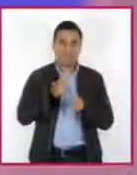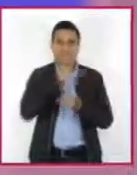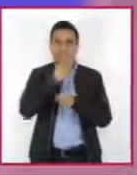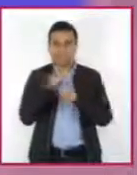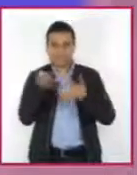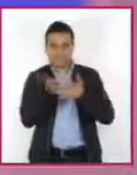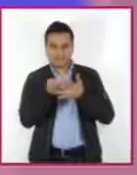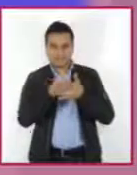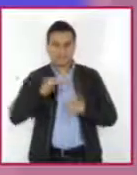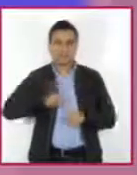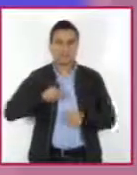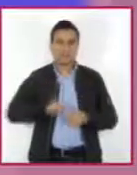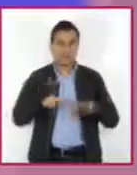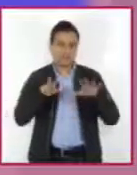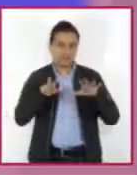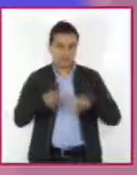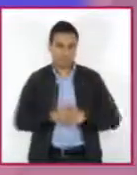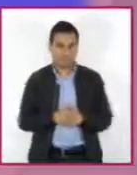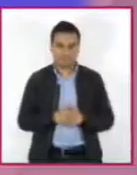XVIII.